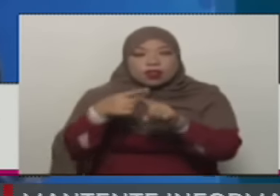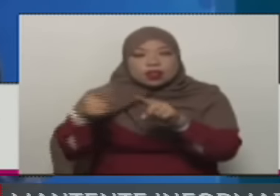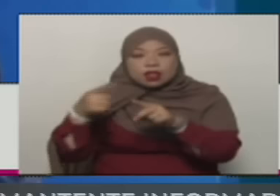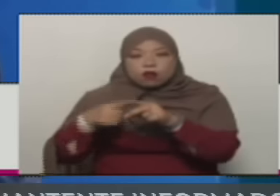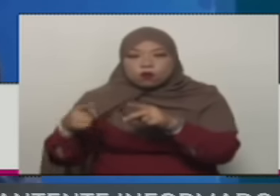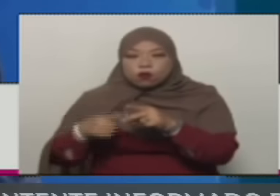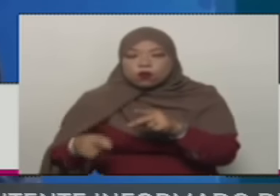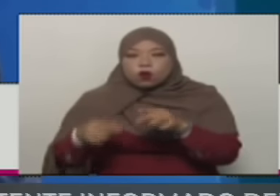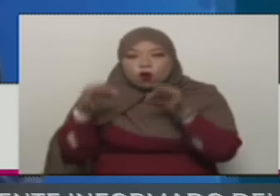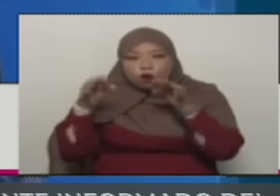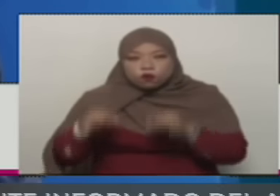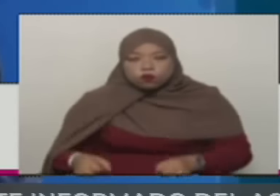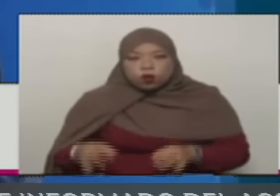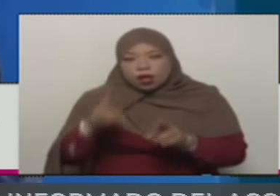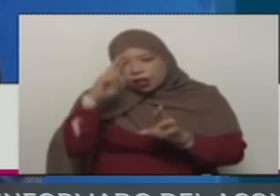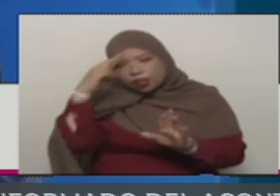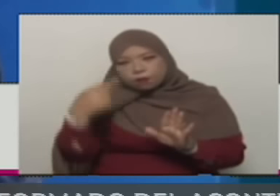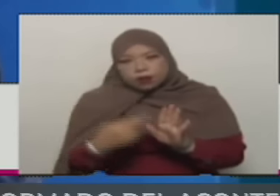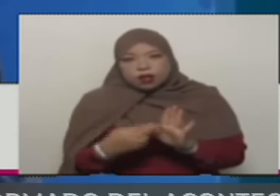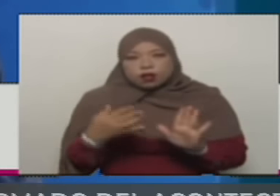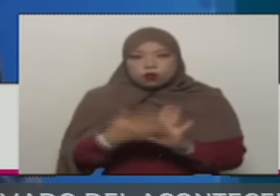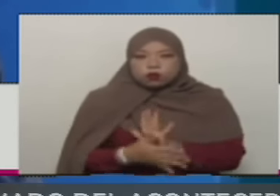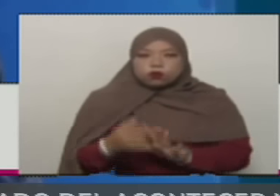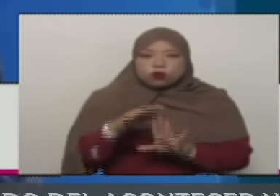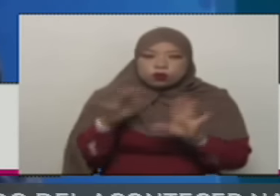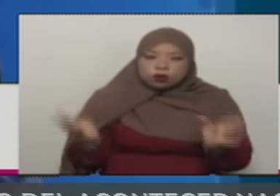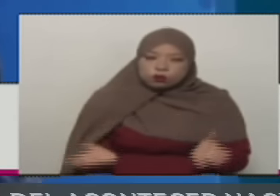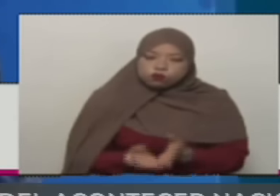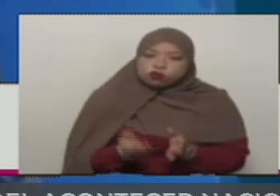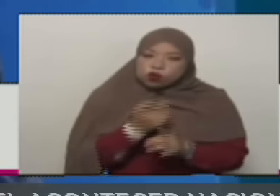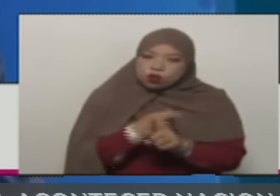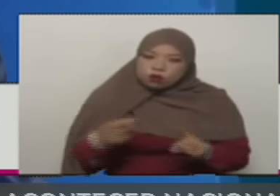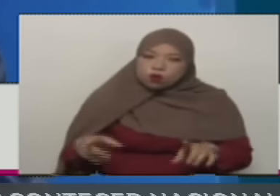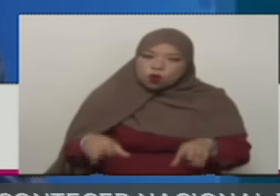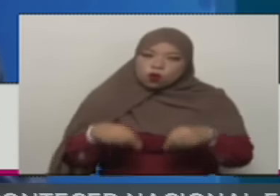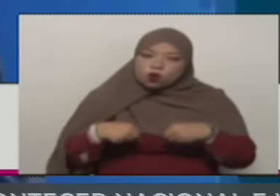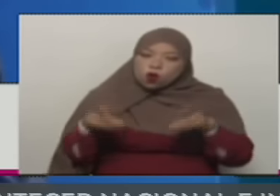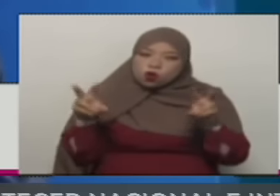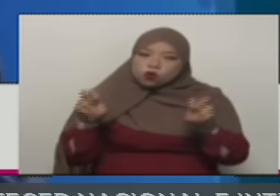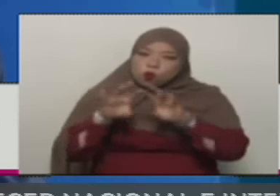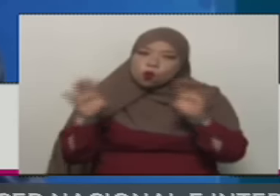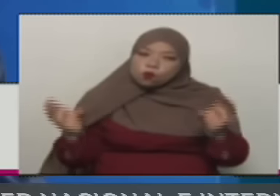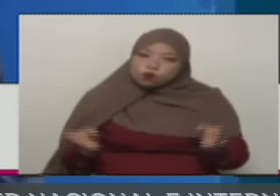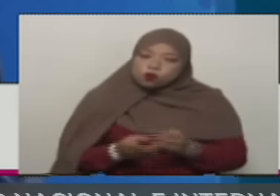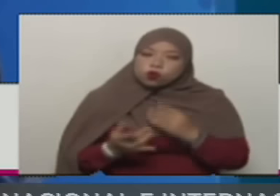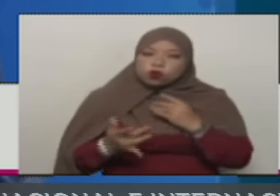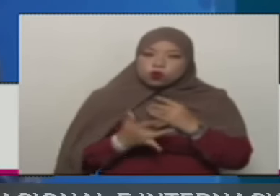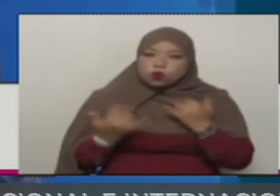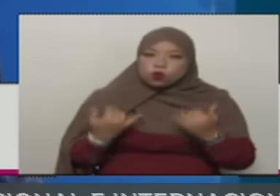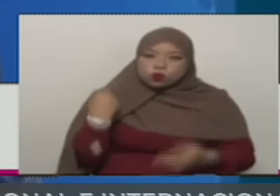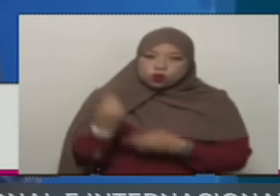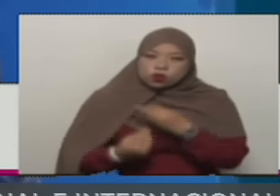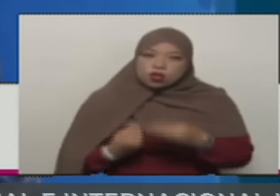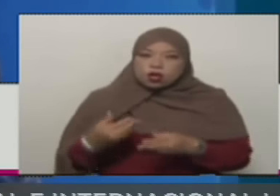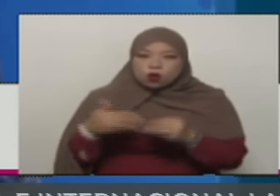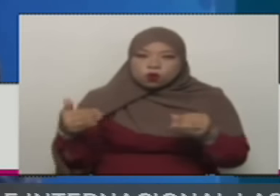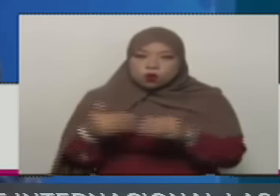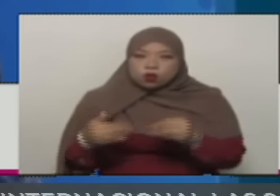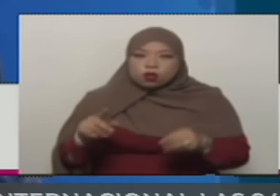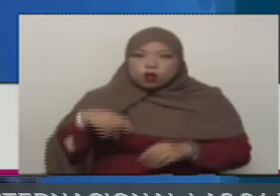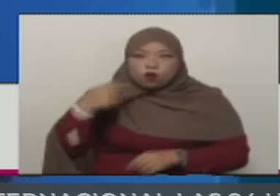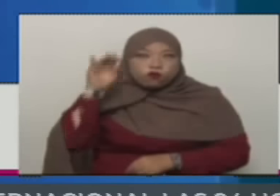una moneda respetada en un mundo multipolar. Ha surgido el nuevo mundo y veamos a ver qué pasa con el dólar en los años que están